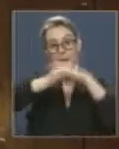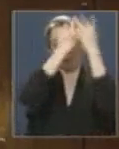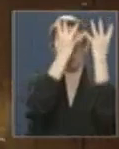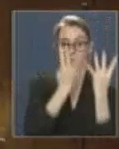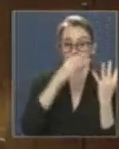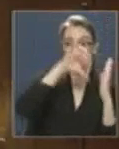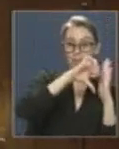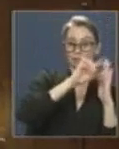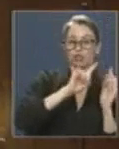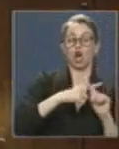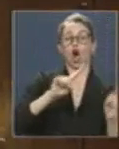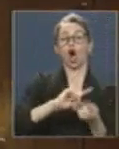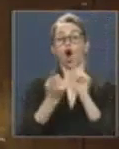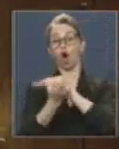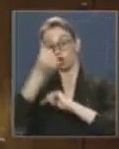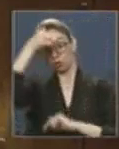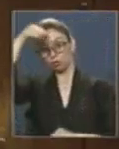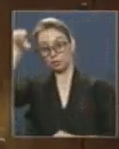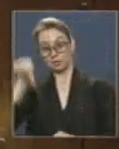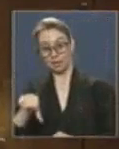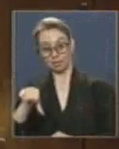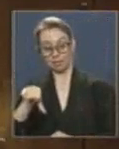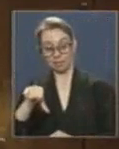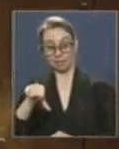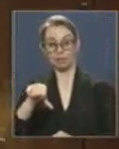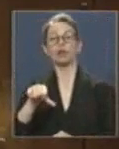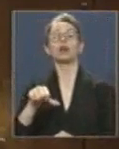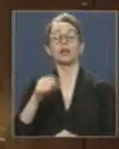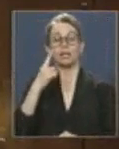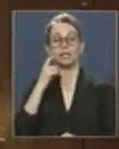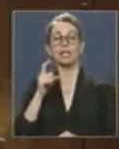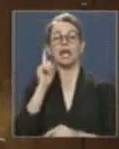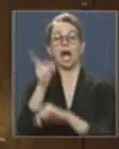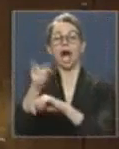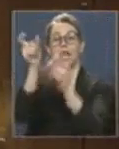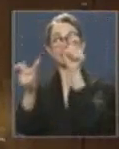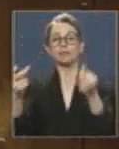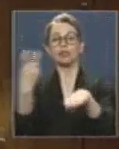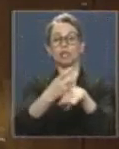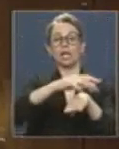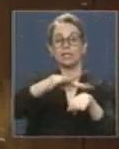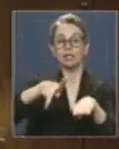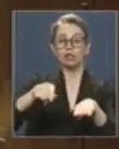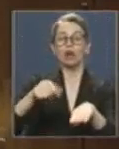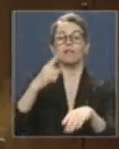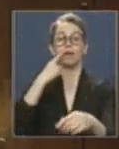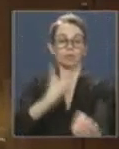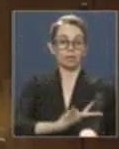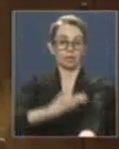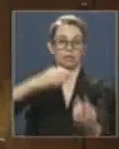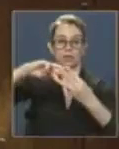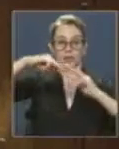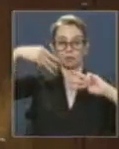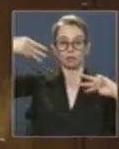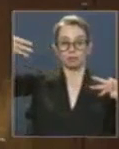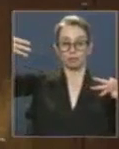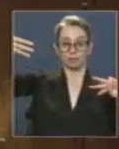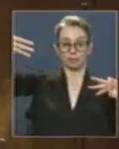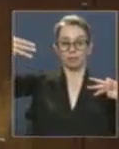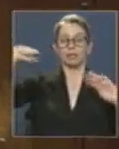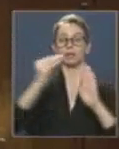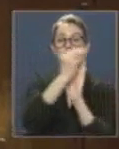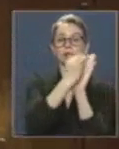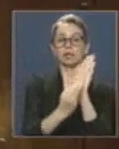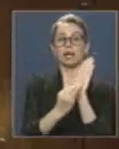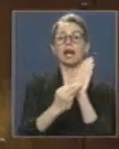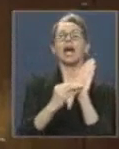privativas o restrictivas de libertad que se hubieran impuesto a sus autores, la toma de muestras genéticas y su incorporación al